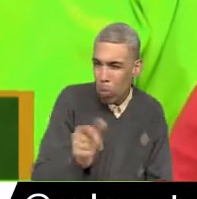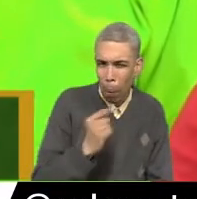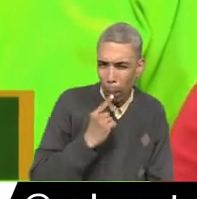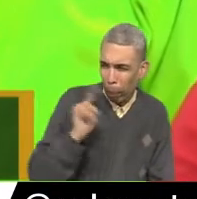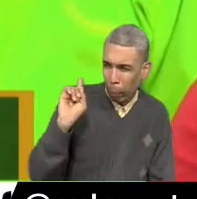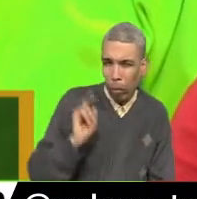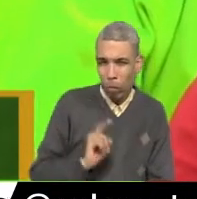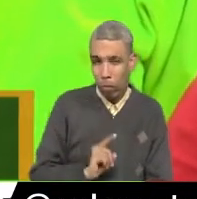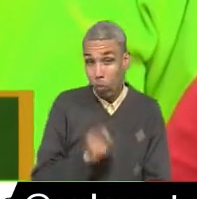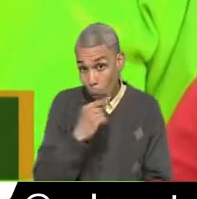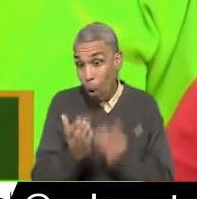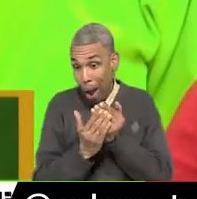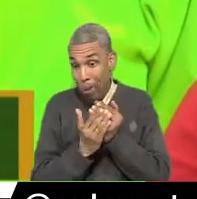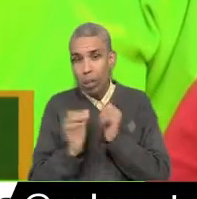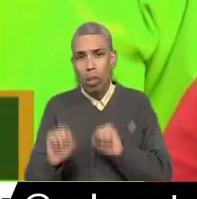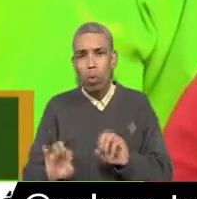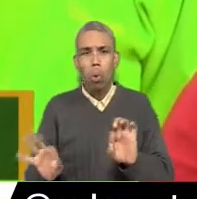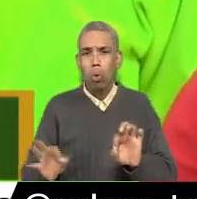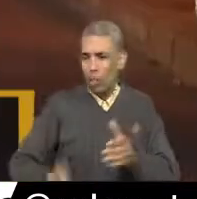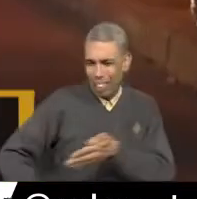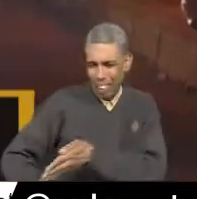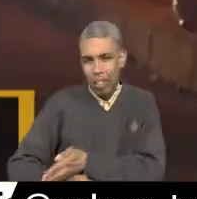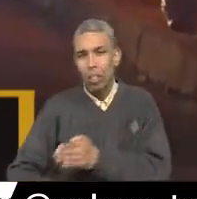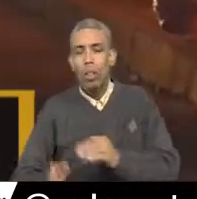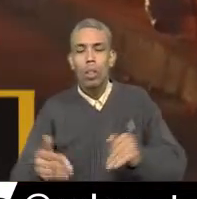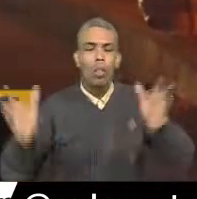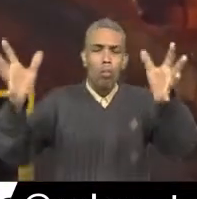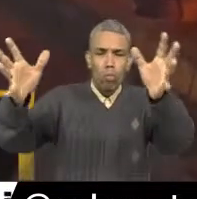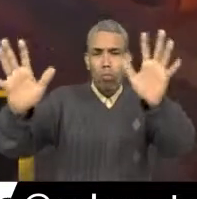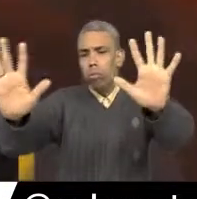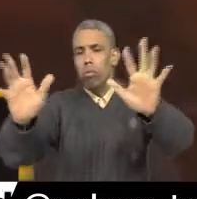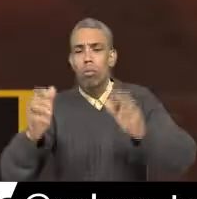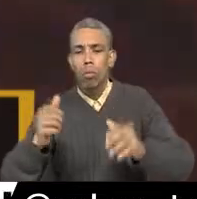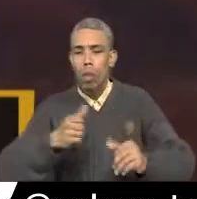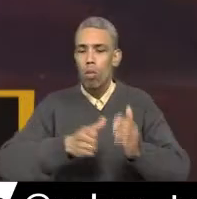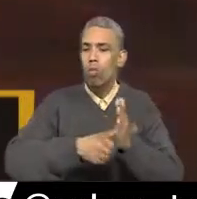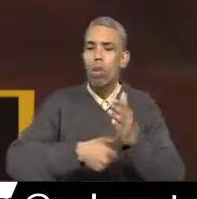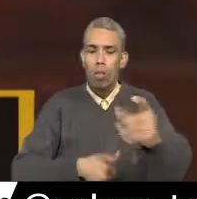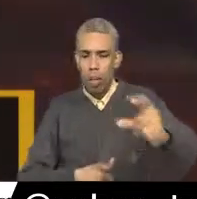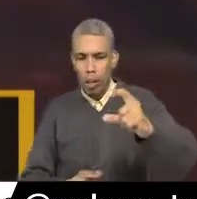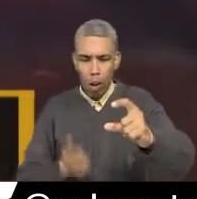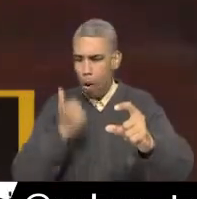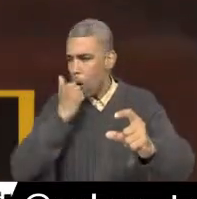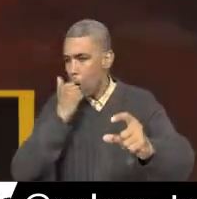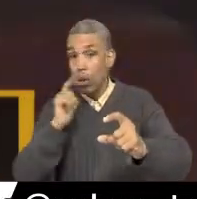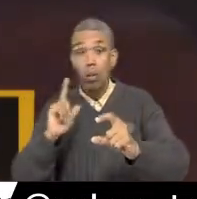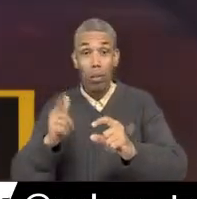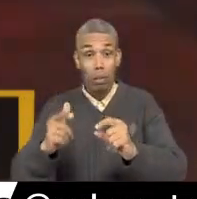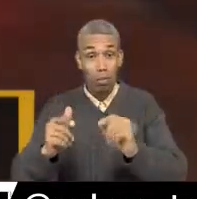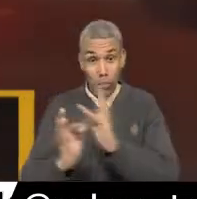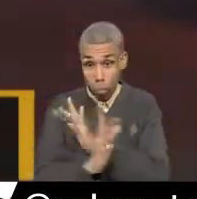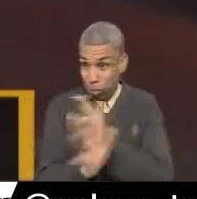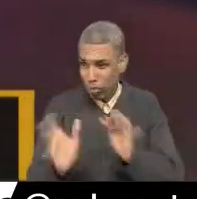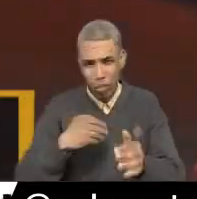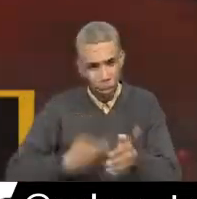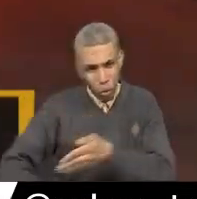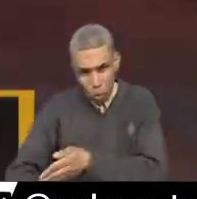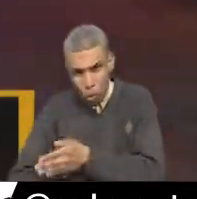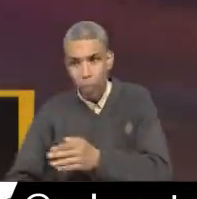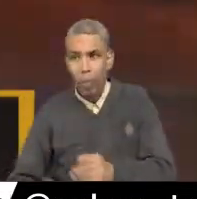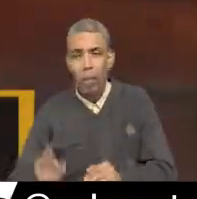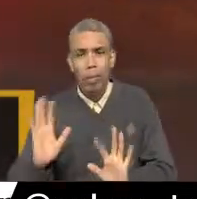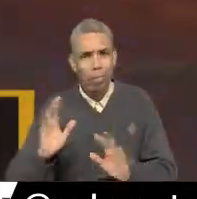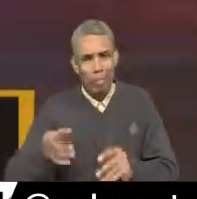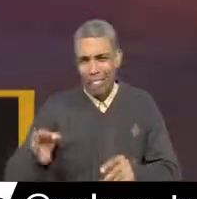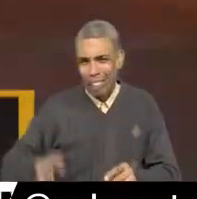haciendo operativos, haciendo allanamientos en coordinación con nuestra Fiscalía. Sin embargo, el delincuente, estos bandidos, siempre van a